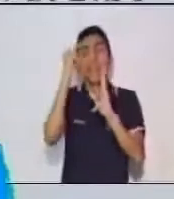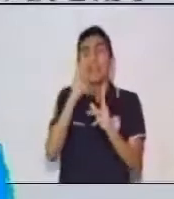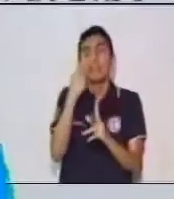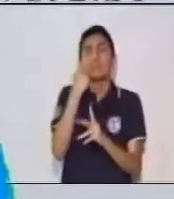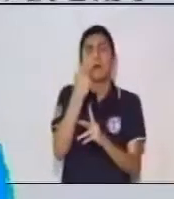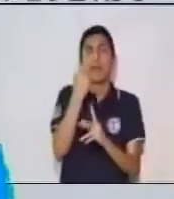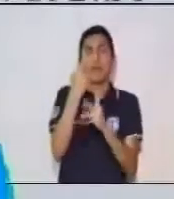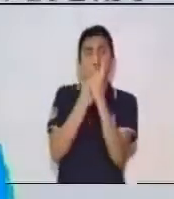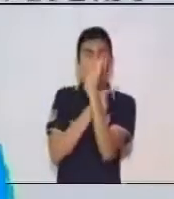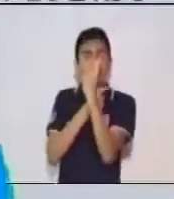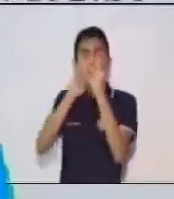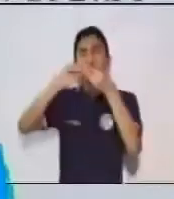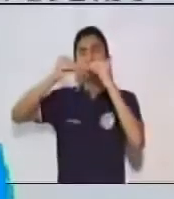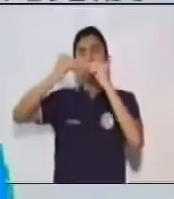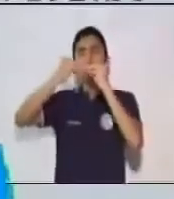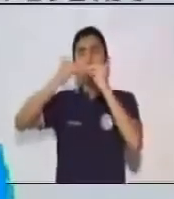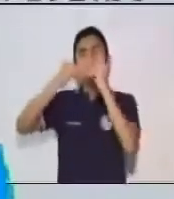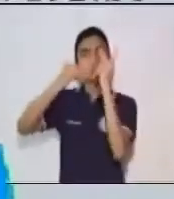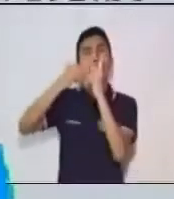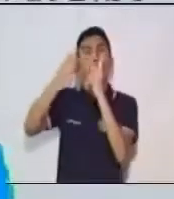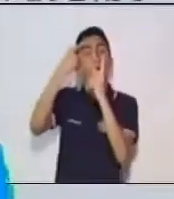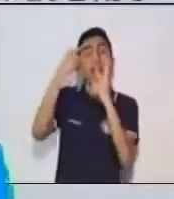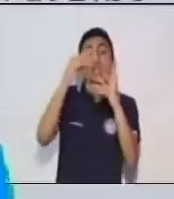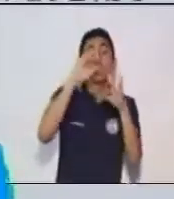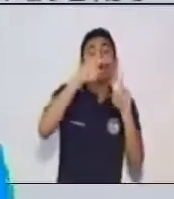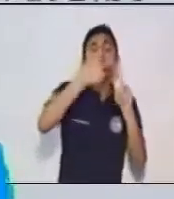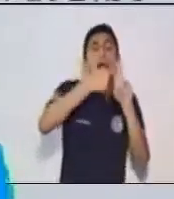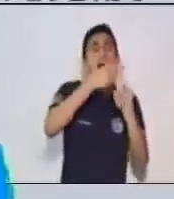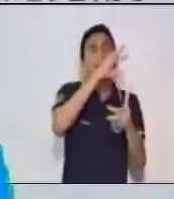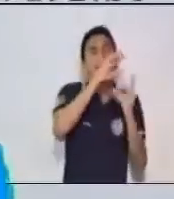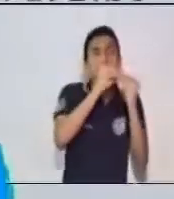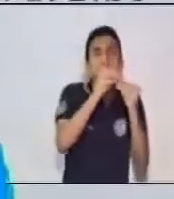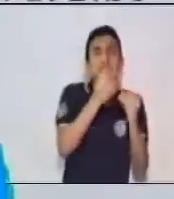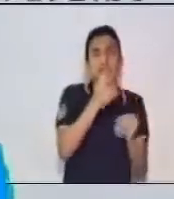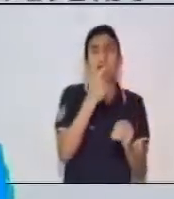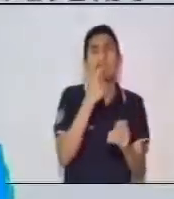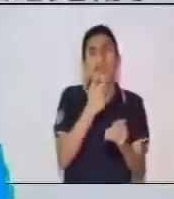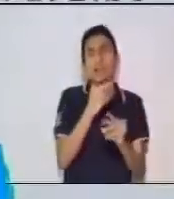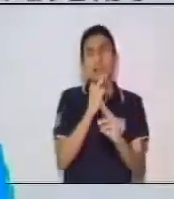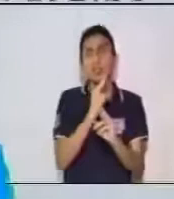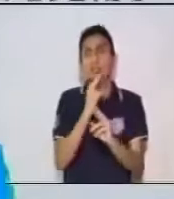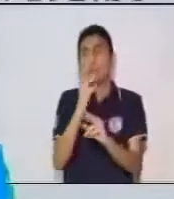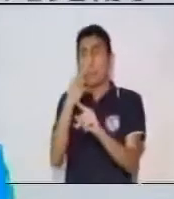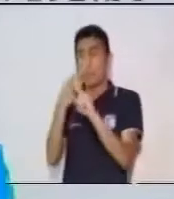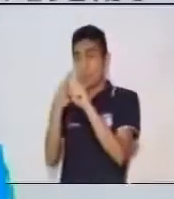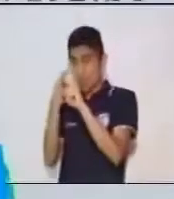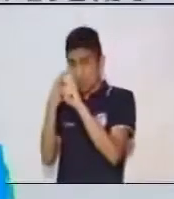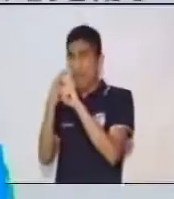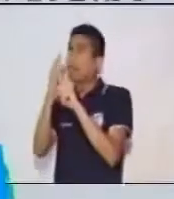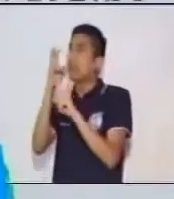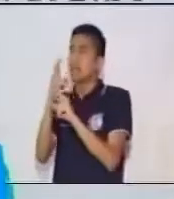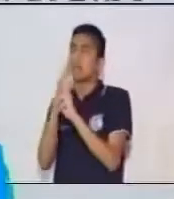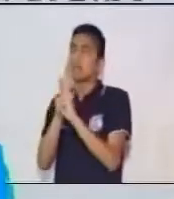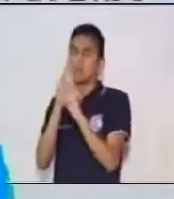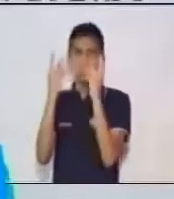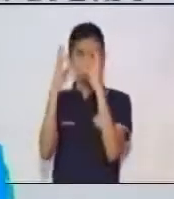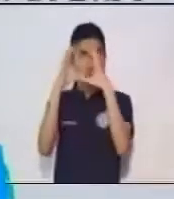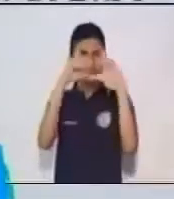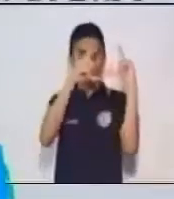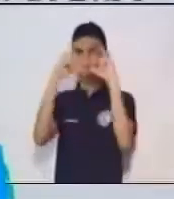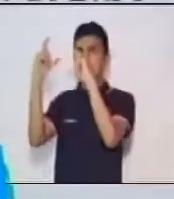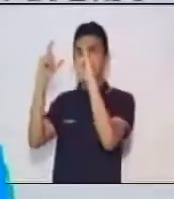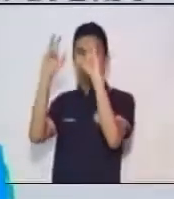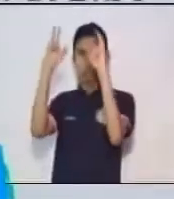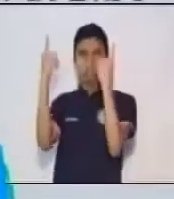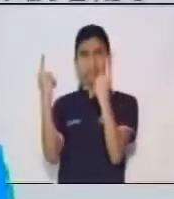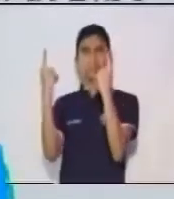nos dieron 3. Y son los mismos números. Entonces, ¿qué hacemos para resolver? Lo primero que tenemos que hacer es